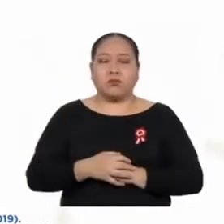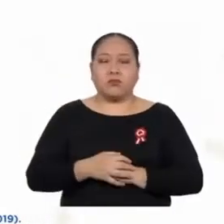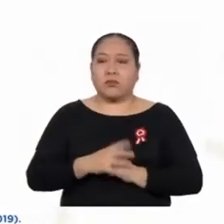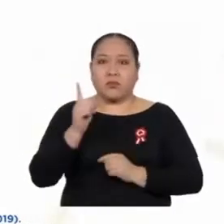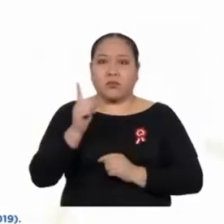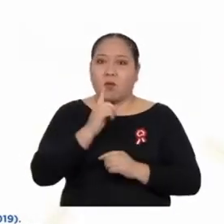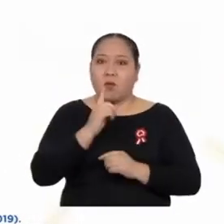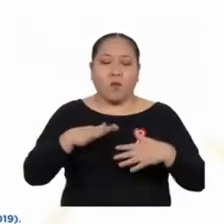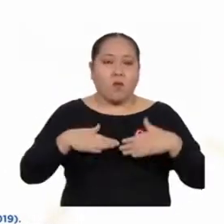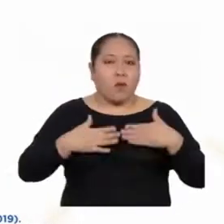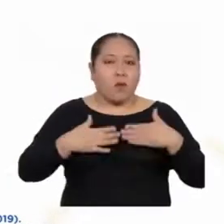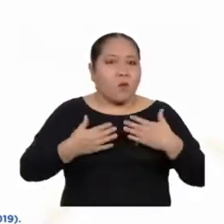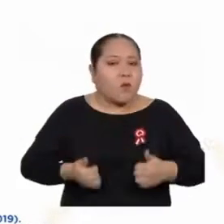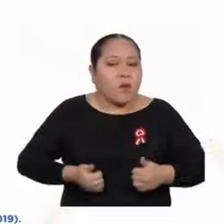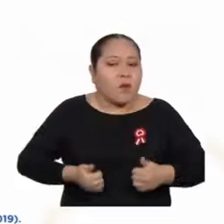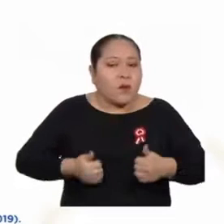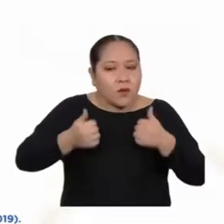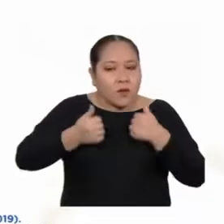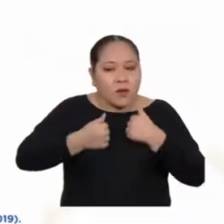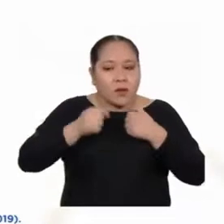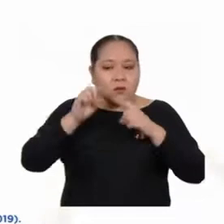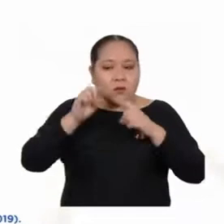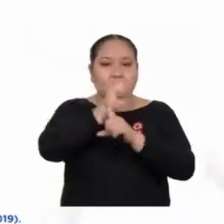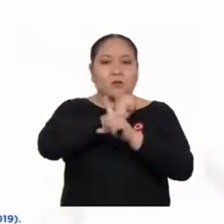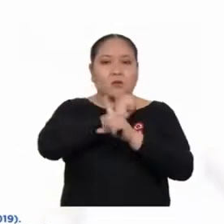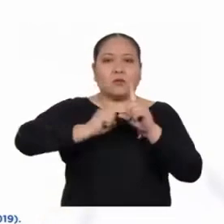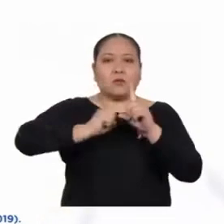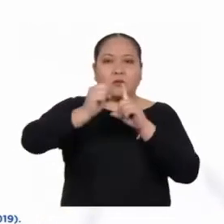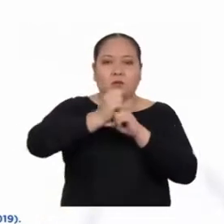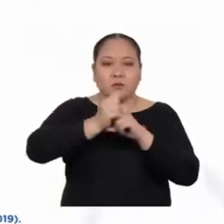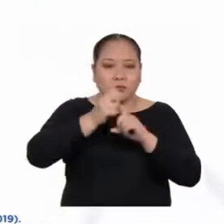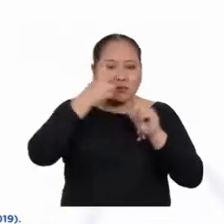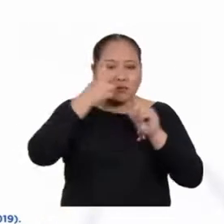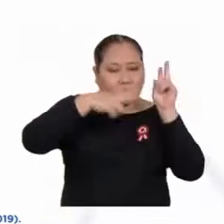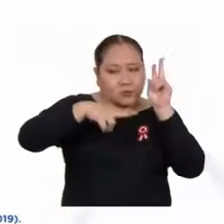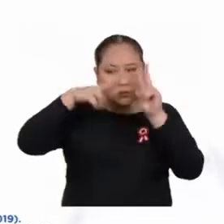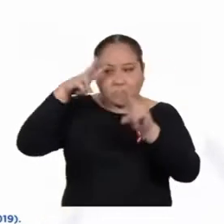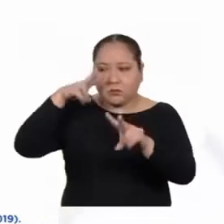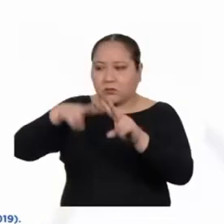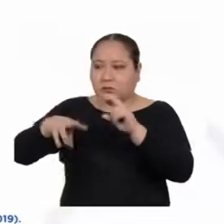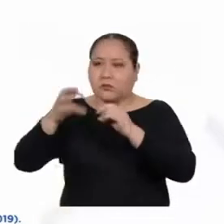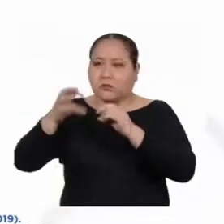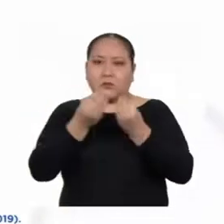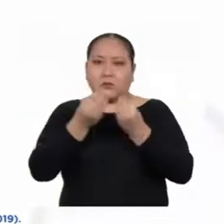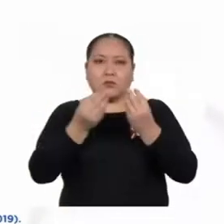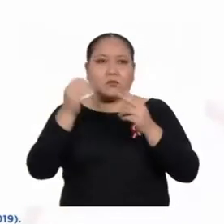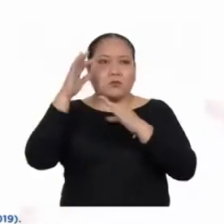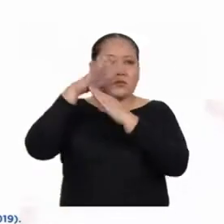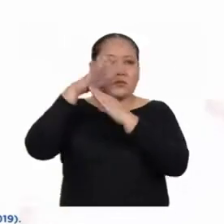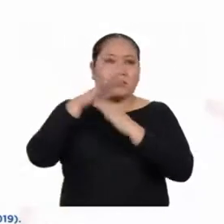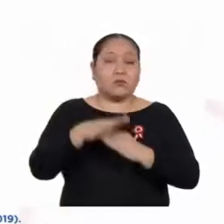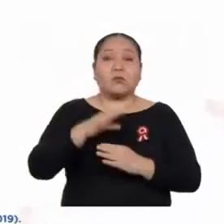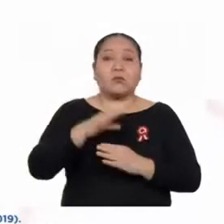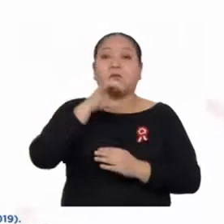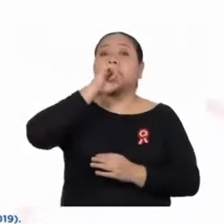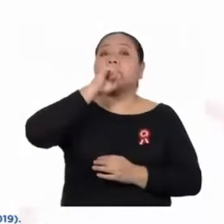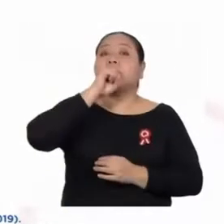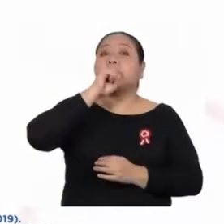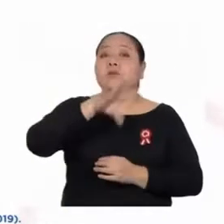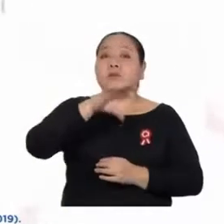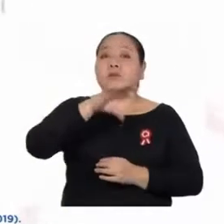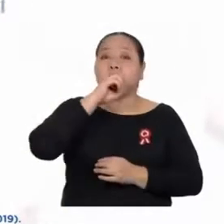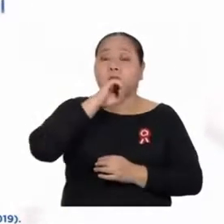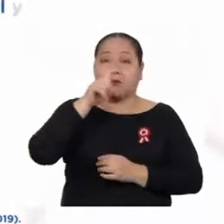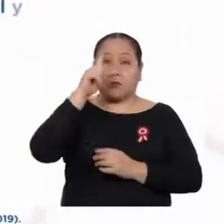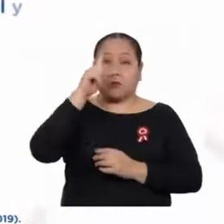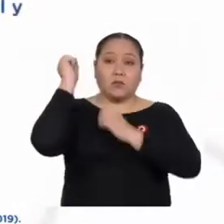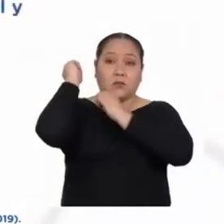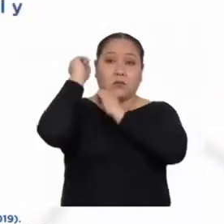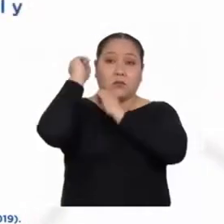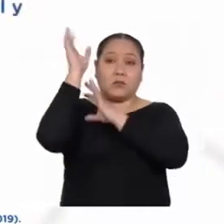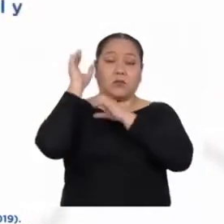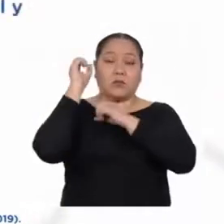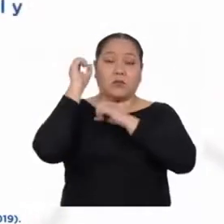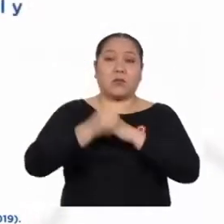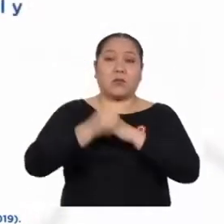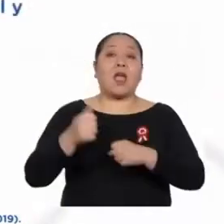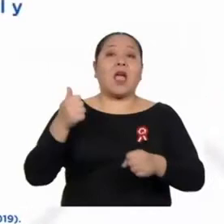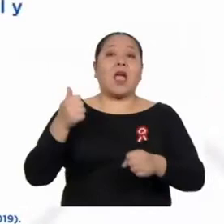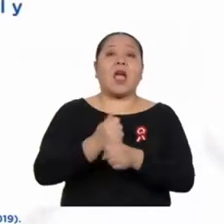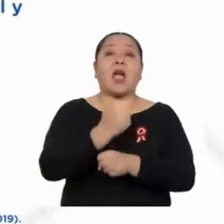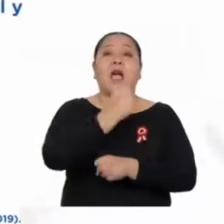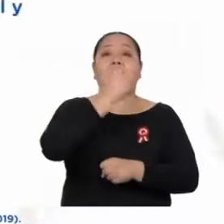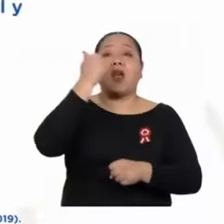deberíamos vivir en una sociedad donde ocurran estas cosas, dijo en una conferencia el campeón mundial de fútbol